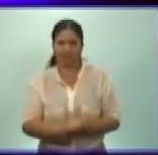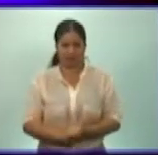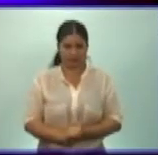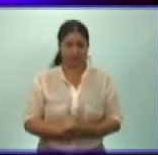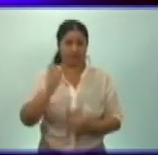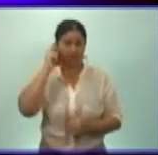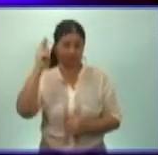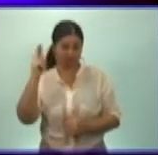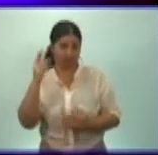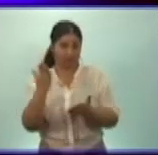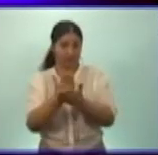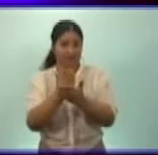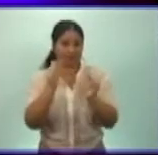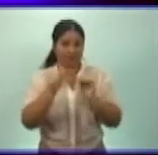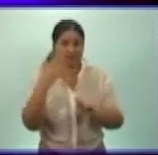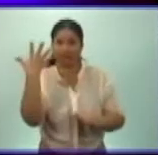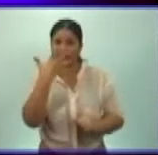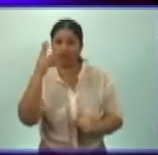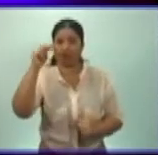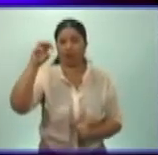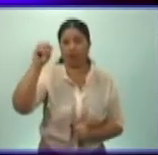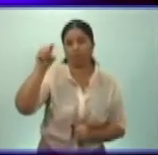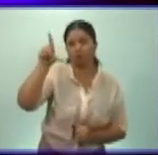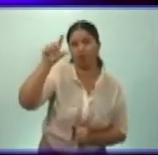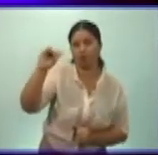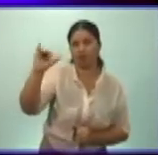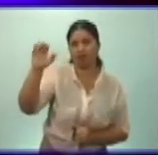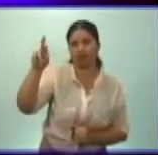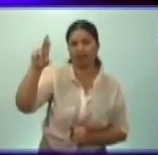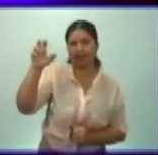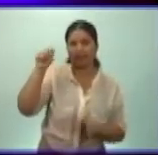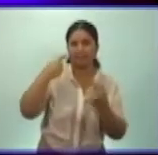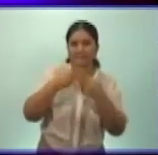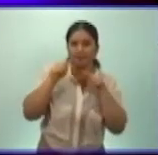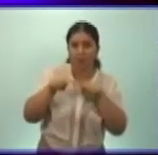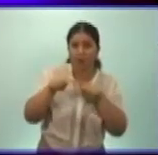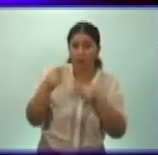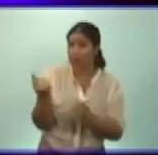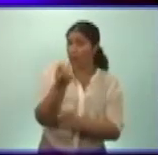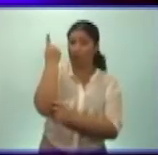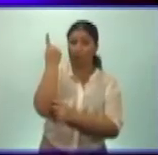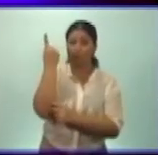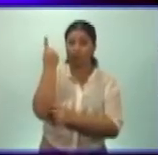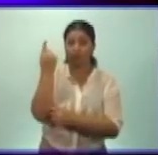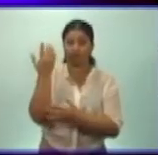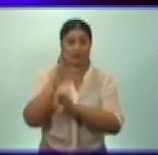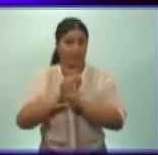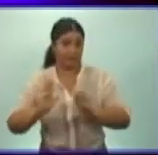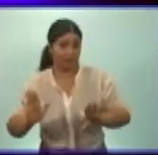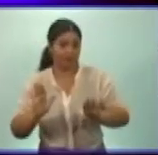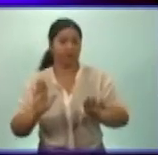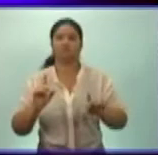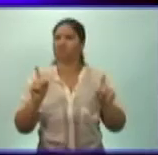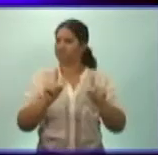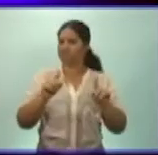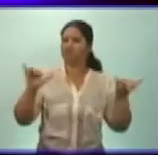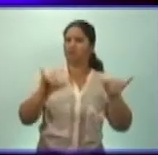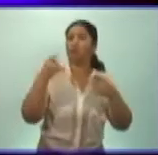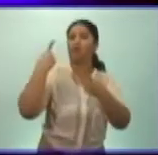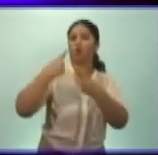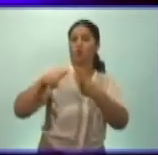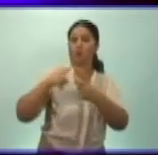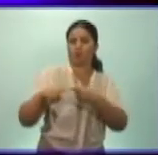entonces los autores más importantes de esta etapa. En primer lugar tenemos a Pierre